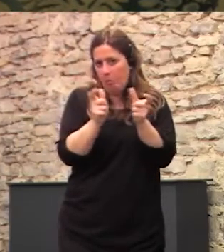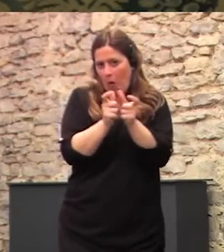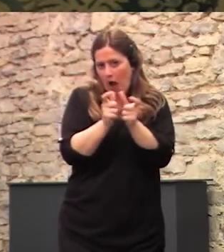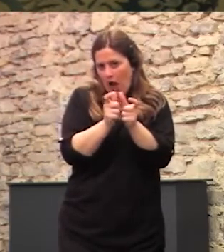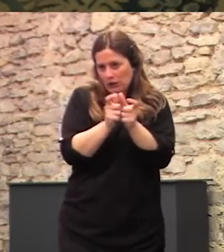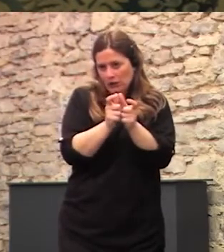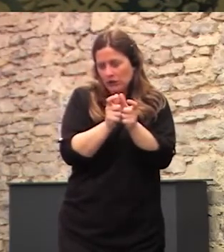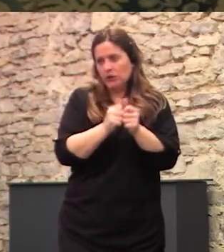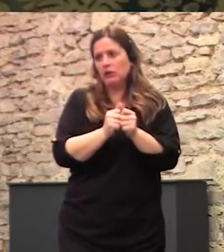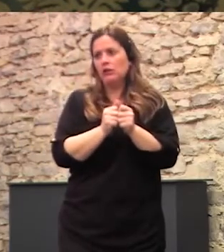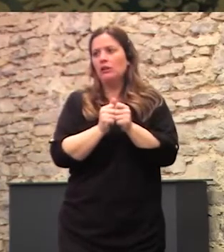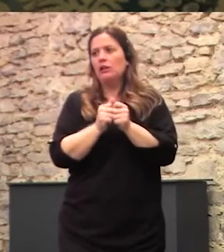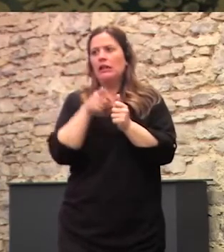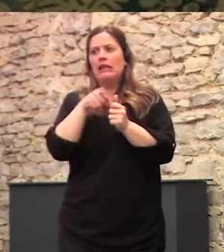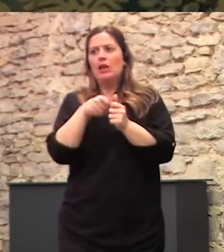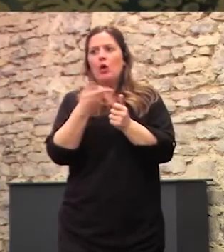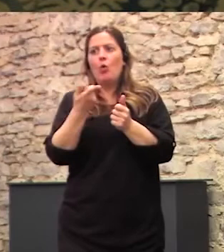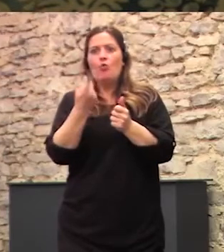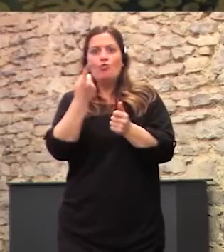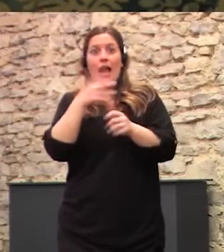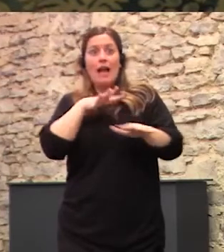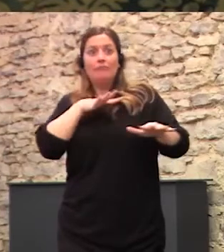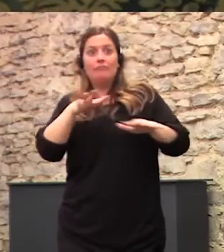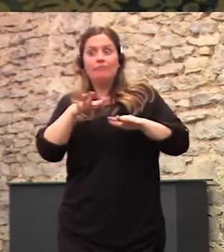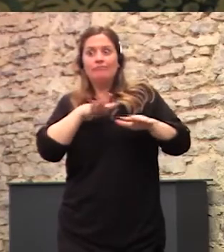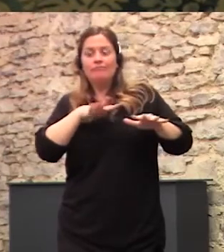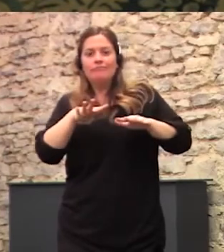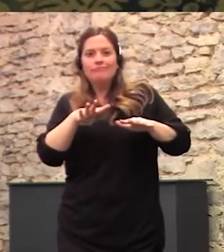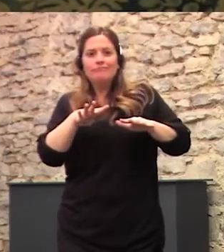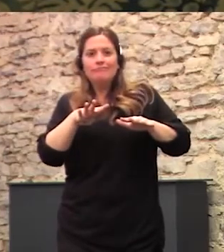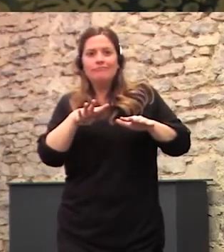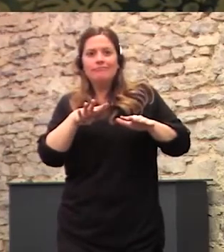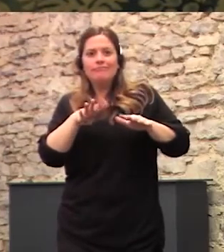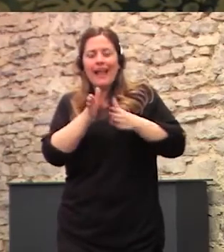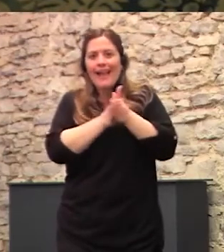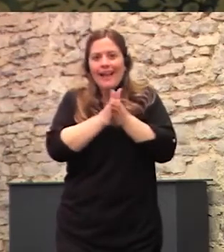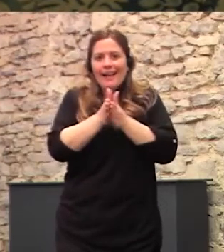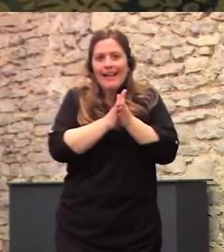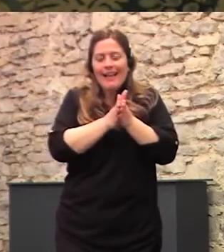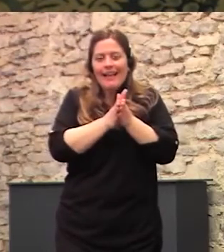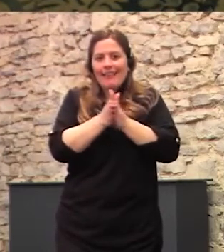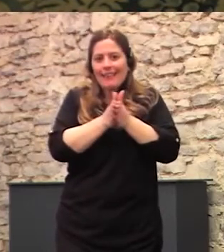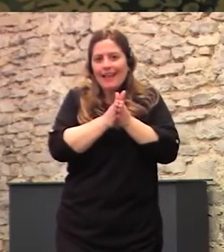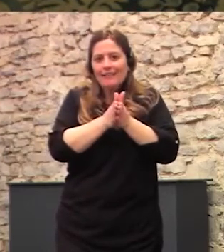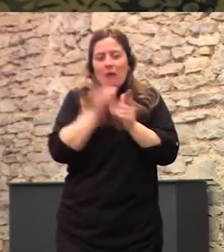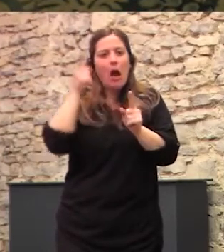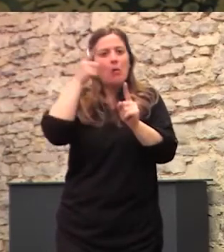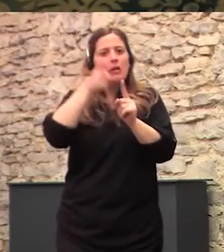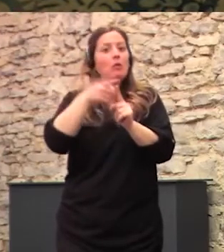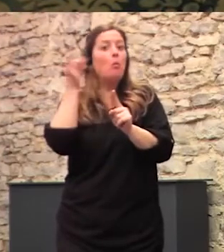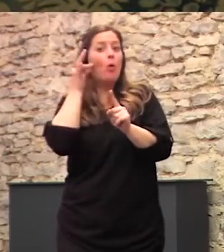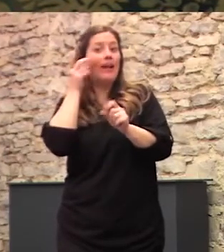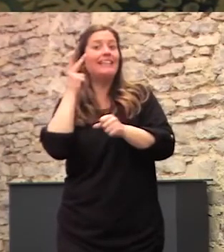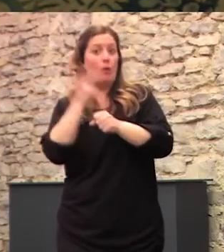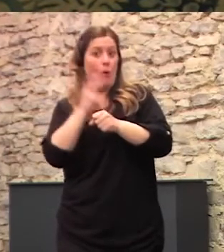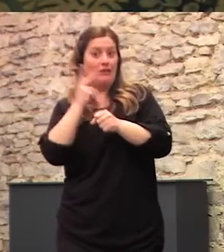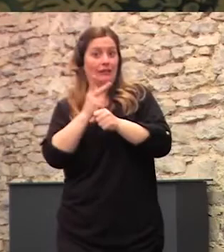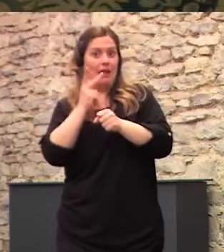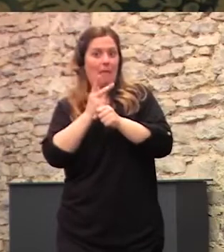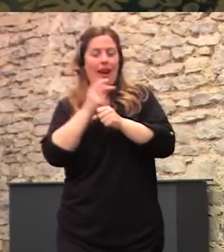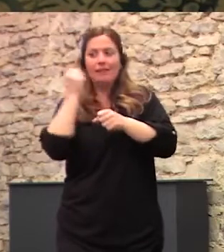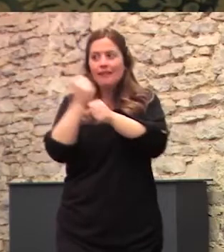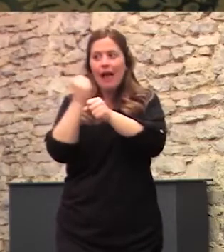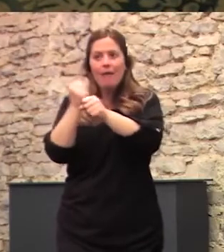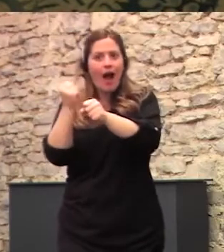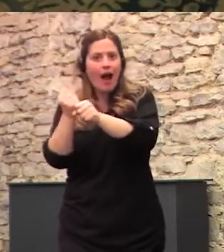que tenía una iniciativa para un poco trabajar con mujeres de Guatemala el fin de